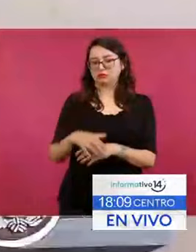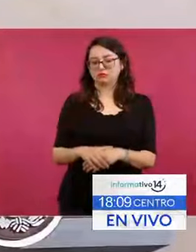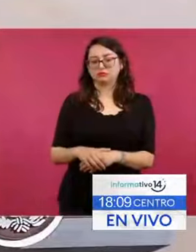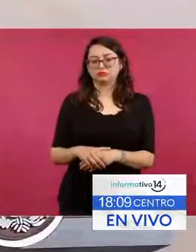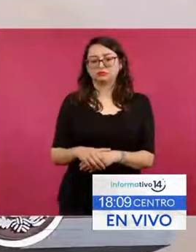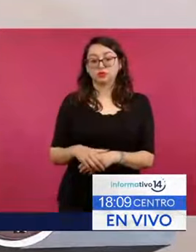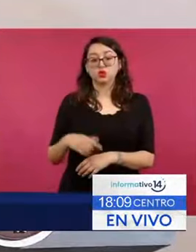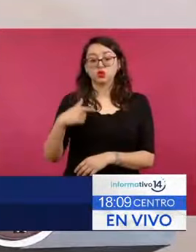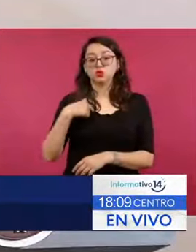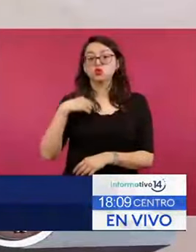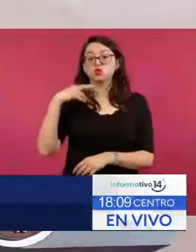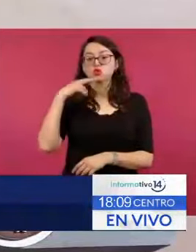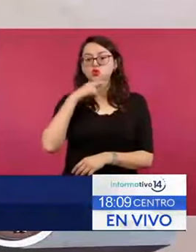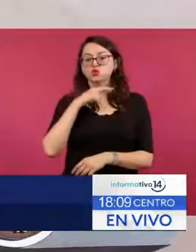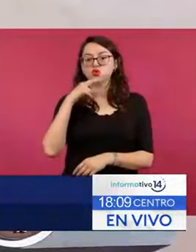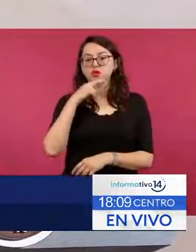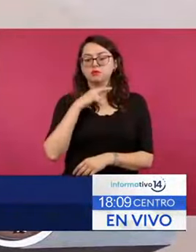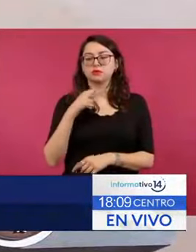dije,